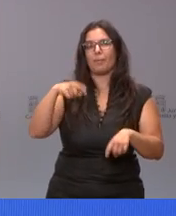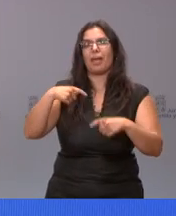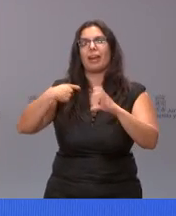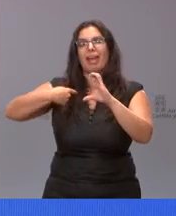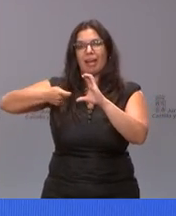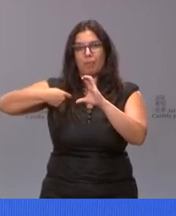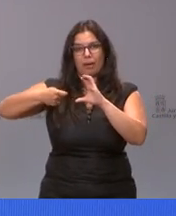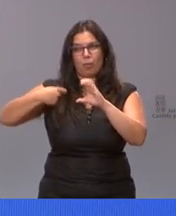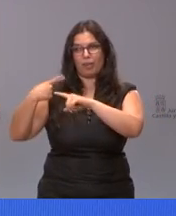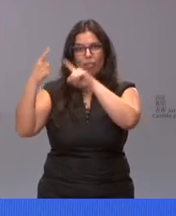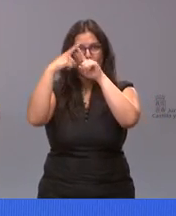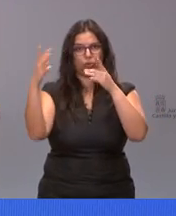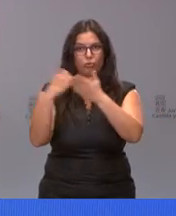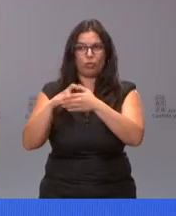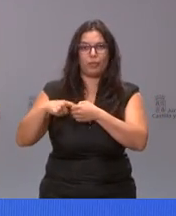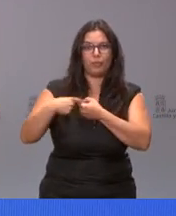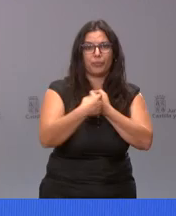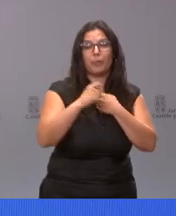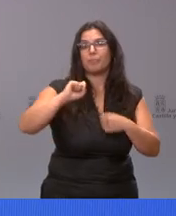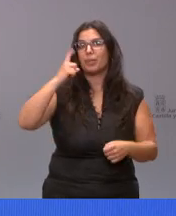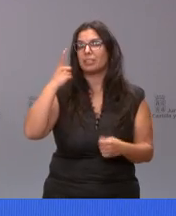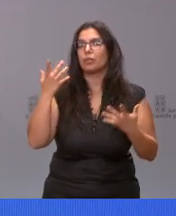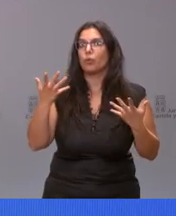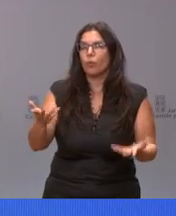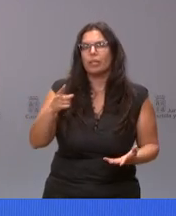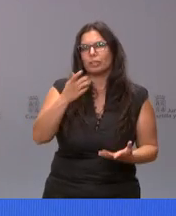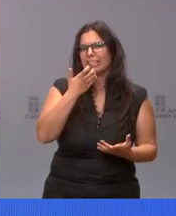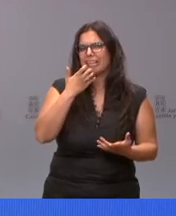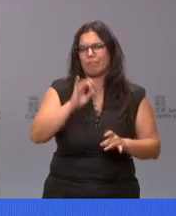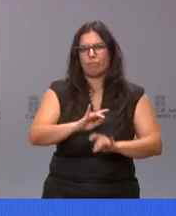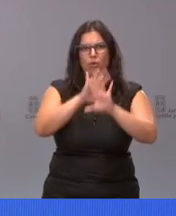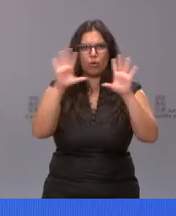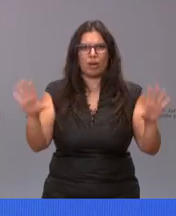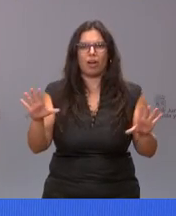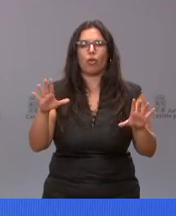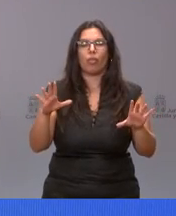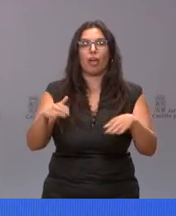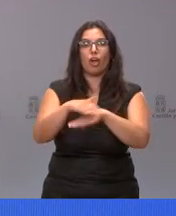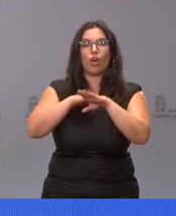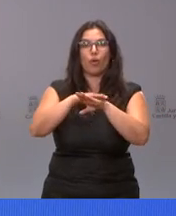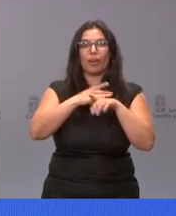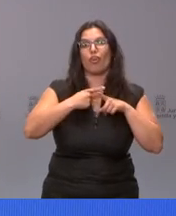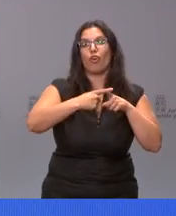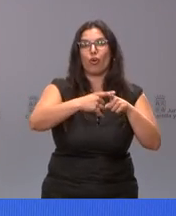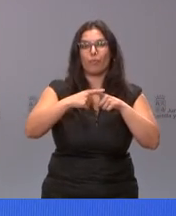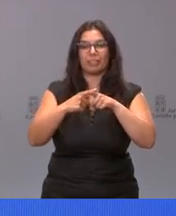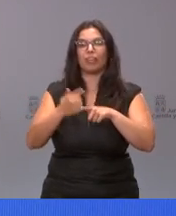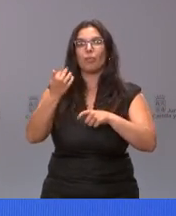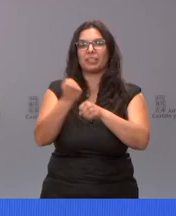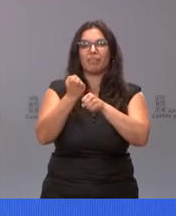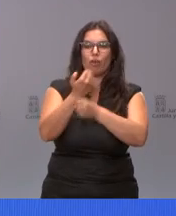de la comunidad, y es, sobre todo, un claro ejemplo de la cogobernanza y de la